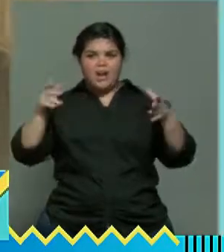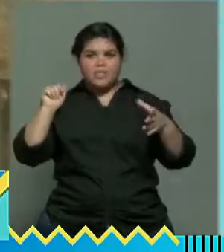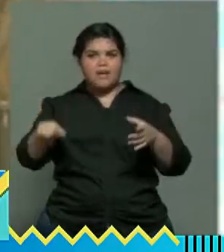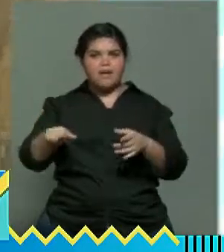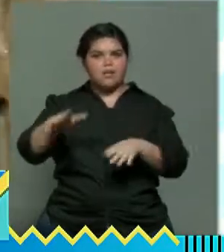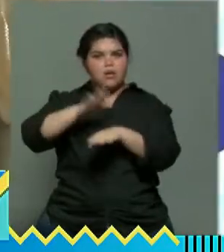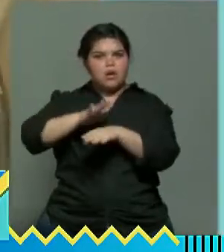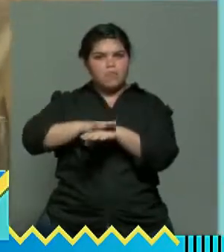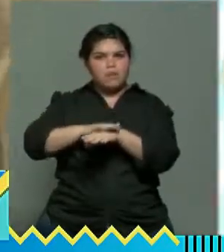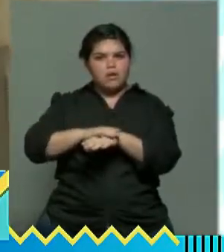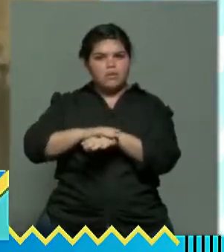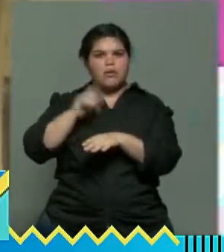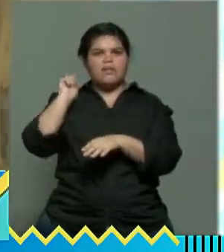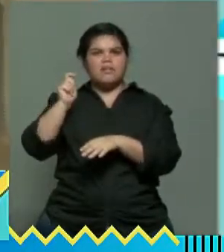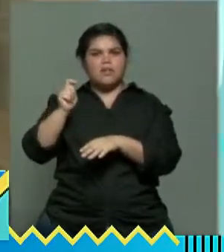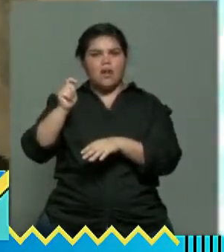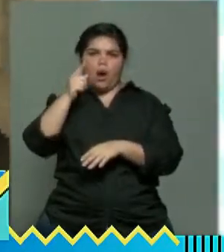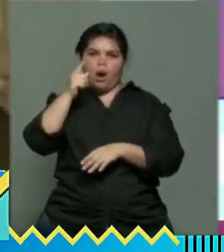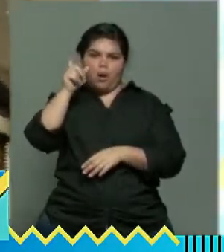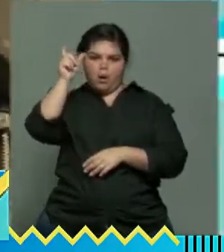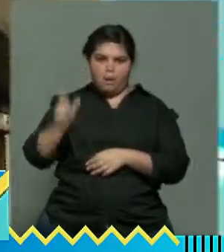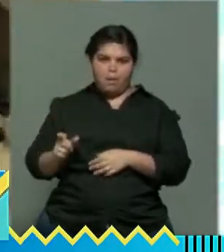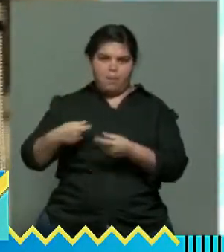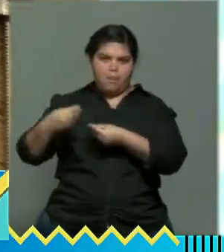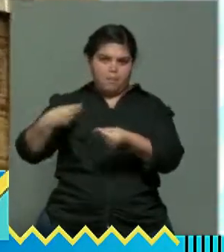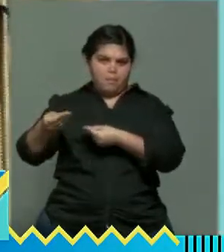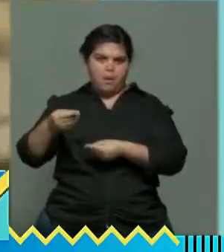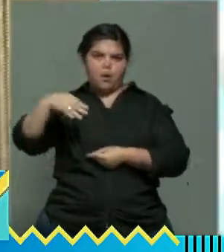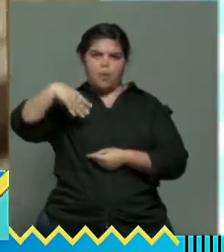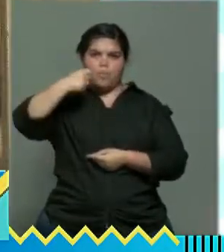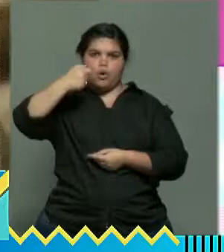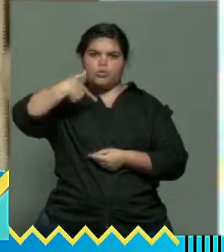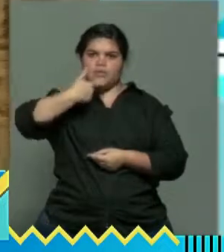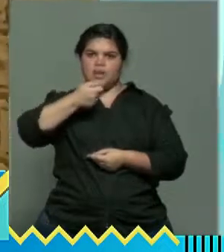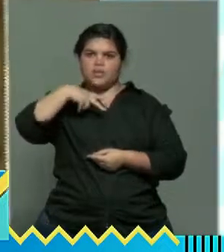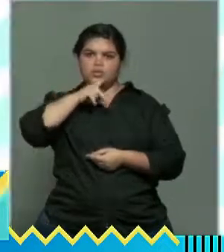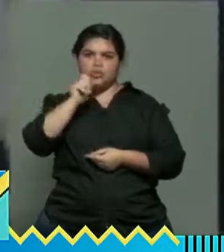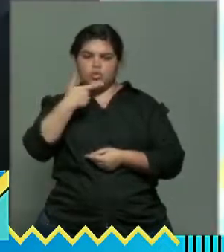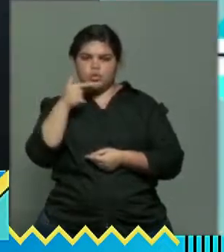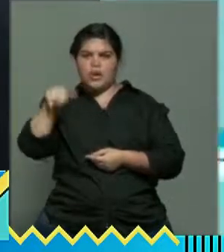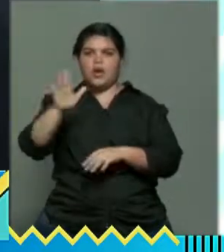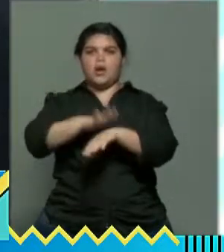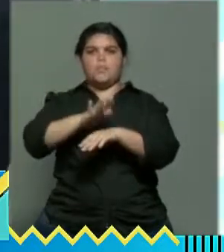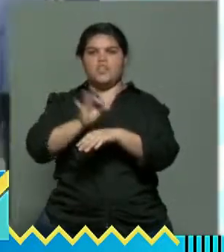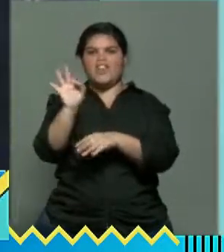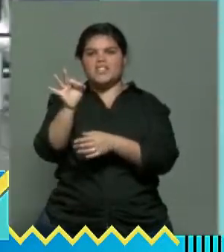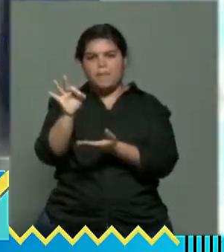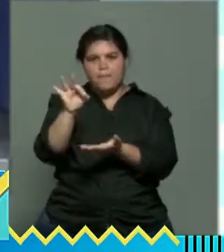está Monsanto. Monsanto, que es el que vende la semilla, que es el que vende el